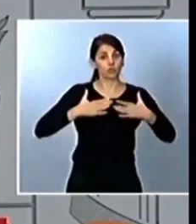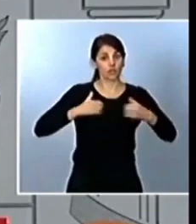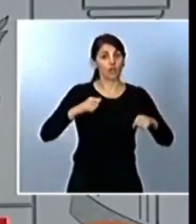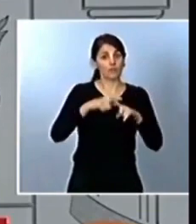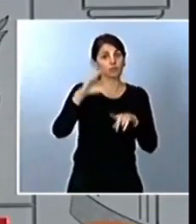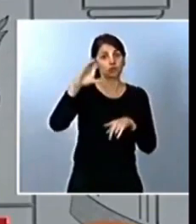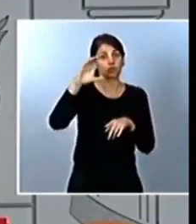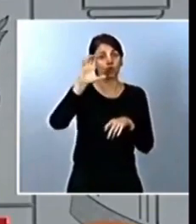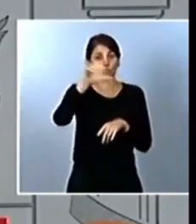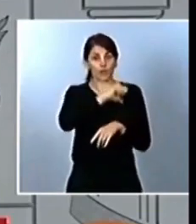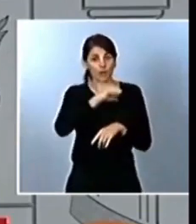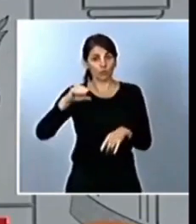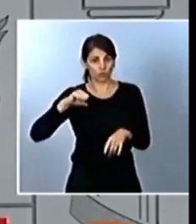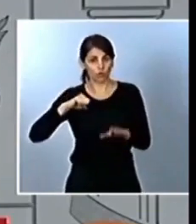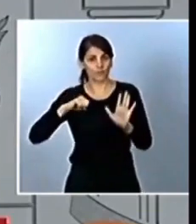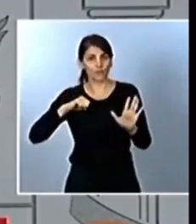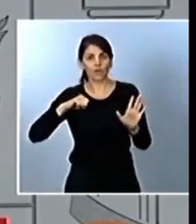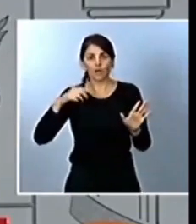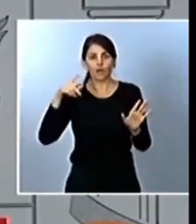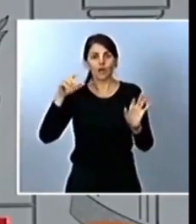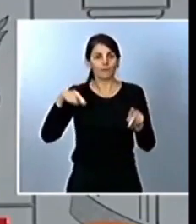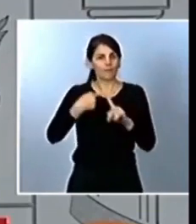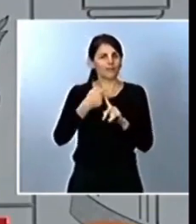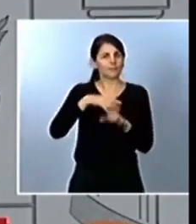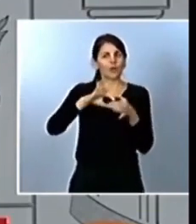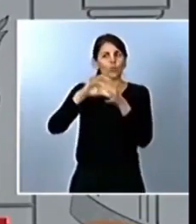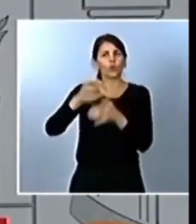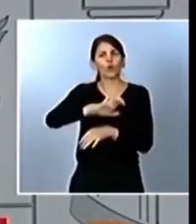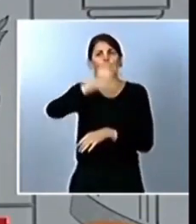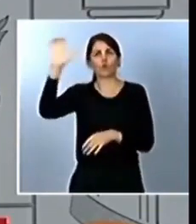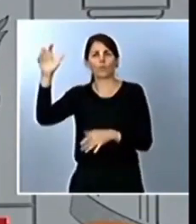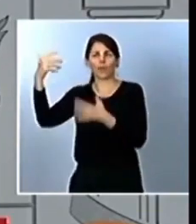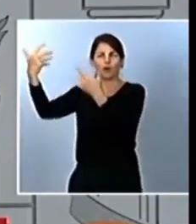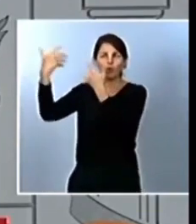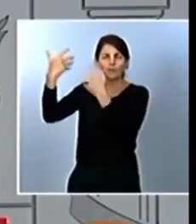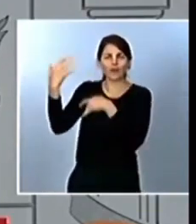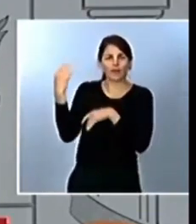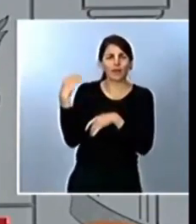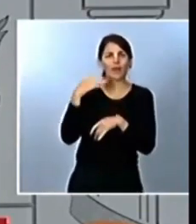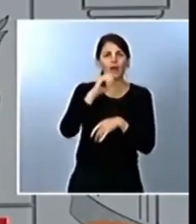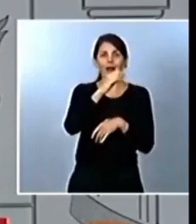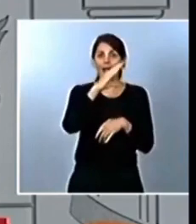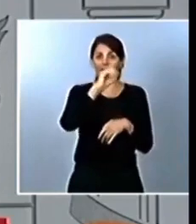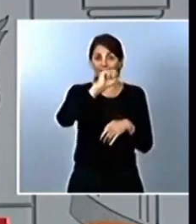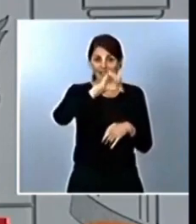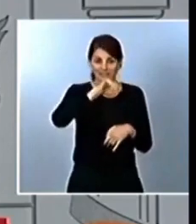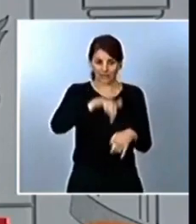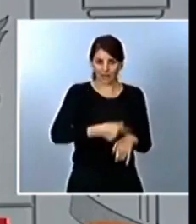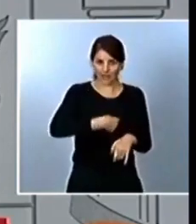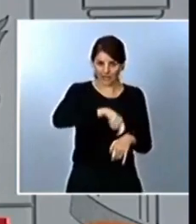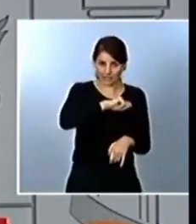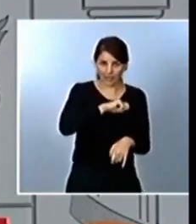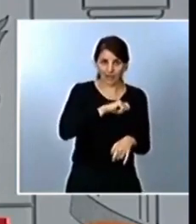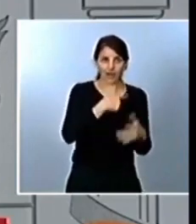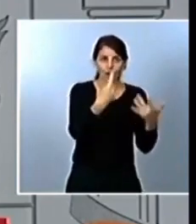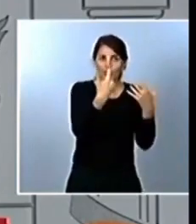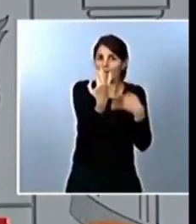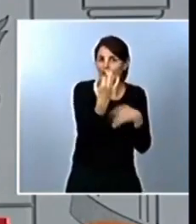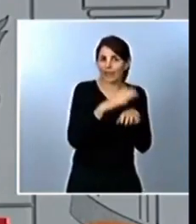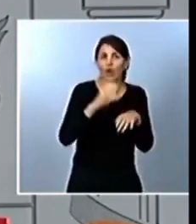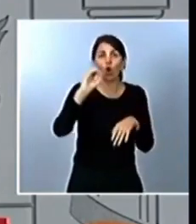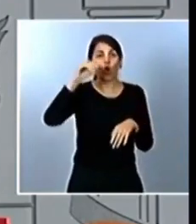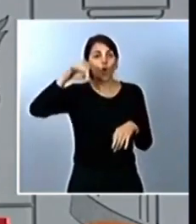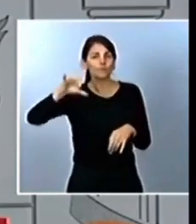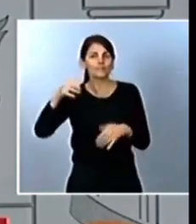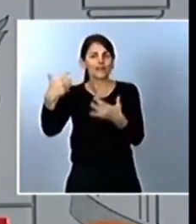dice el ECDC en la Unión Europea, el CAES en España o la OMS a nivel internacional, ahí están esos criterios, ahí están las medidas que se